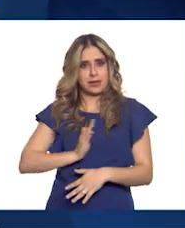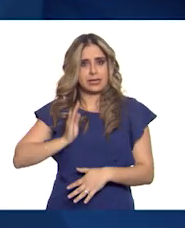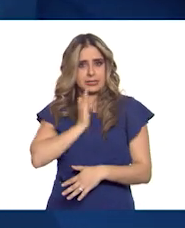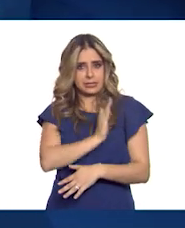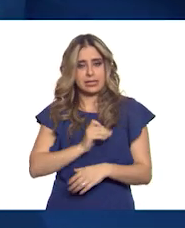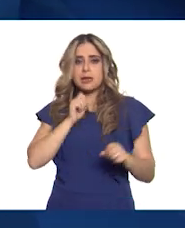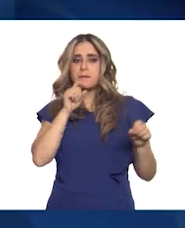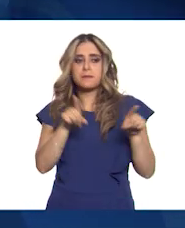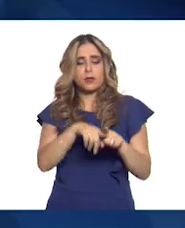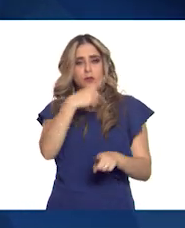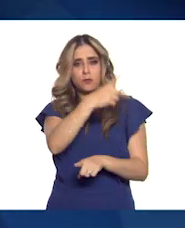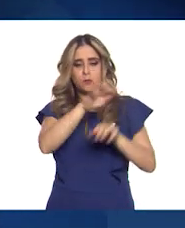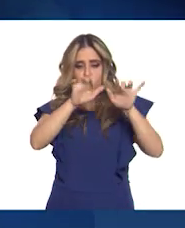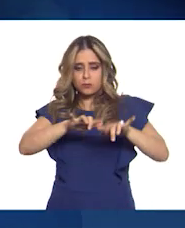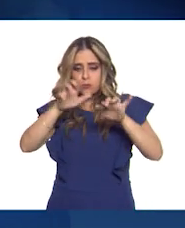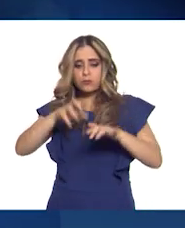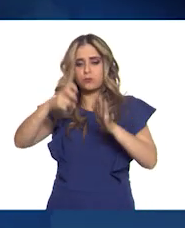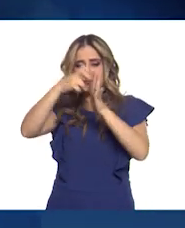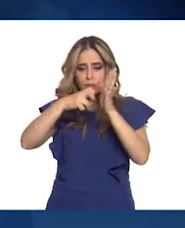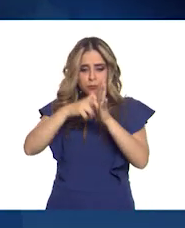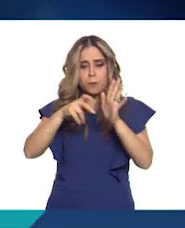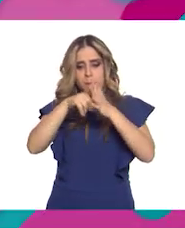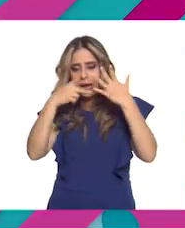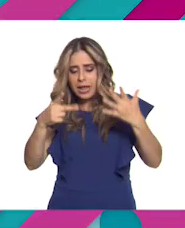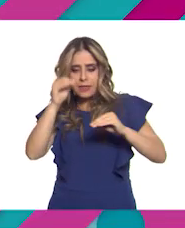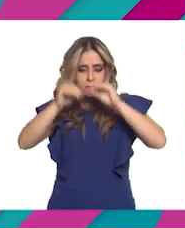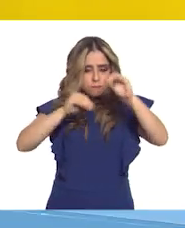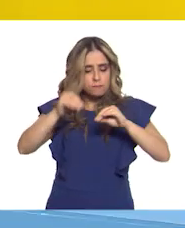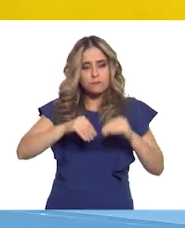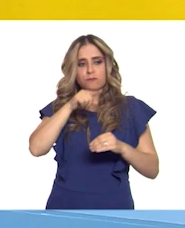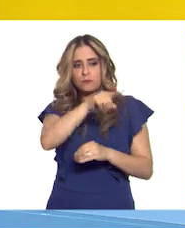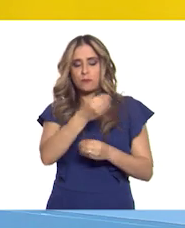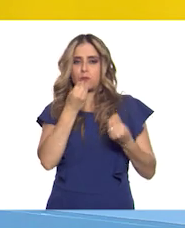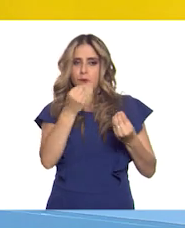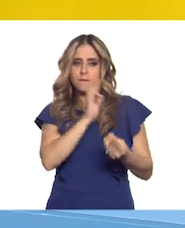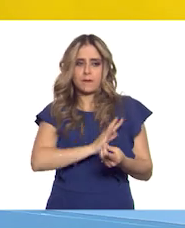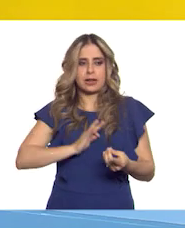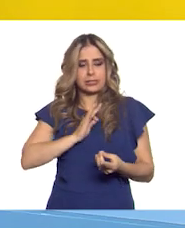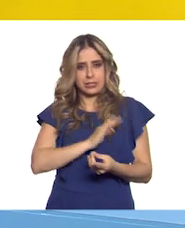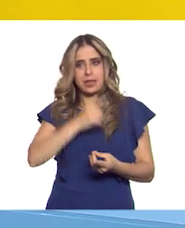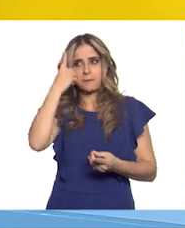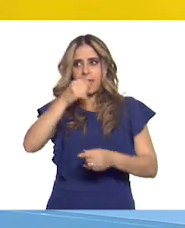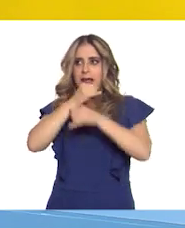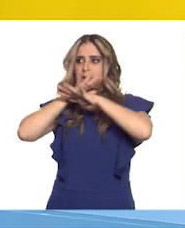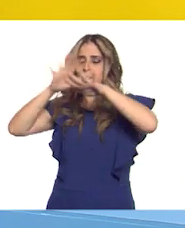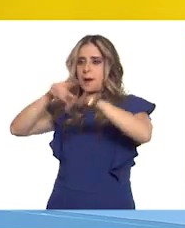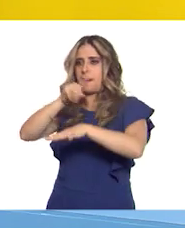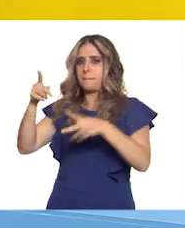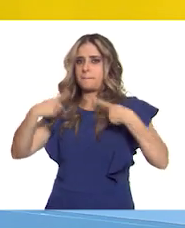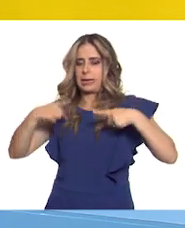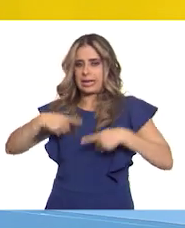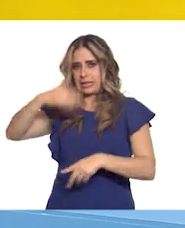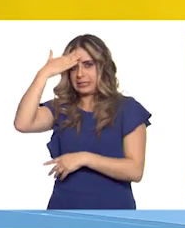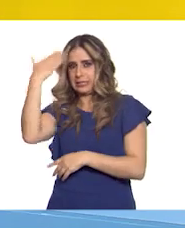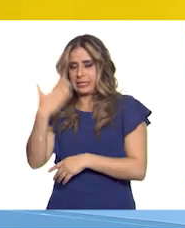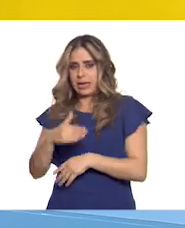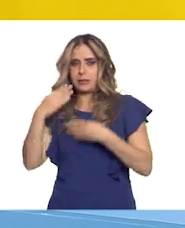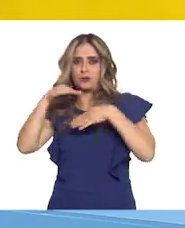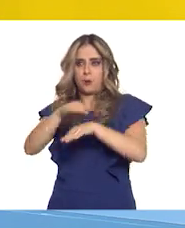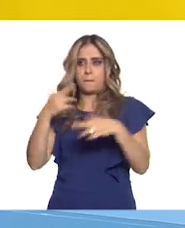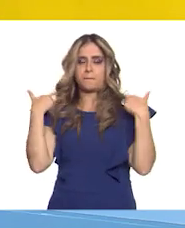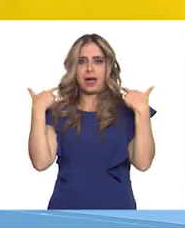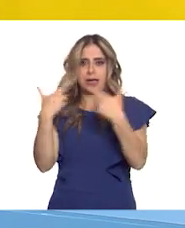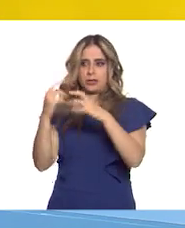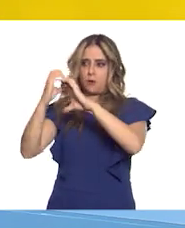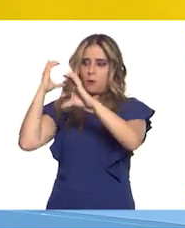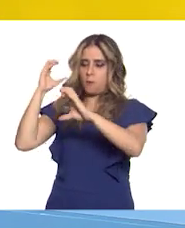mismo que a su equipo. María, sorprendente. Pues verificamos que el cuerpo se apega a lo que